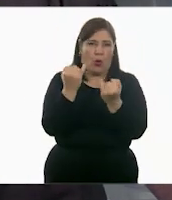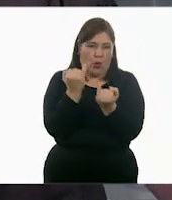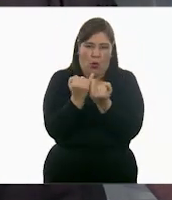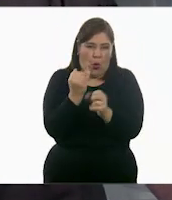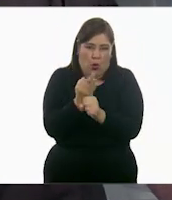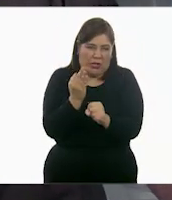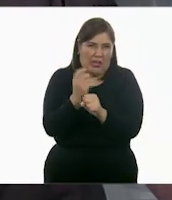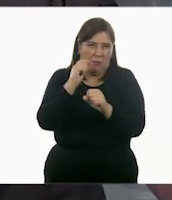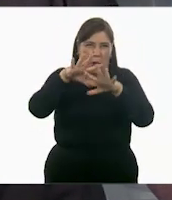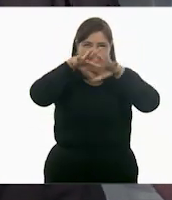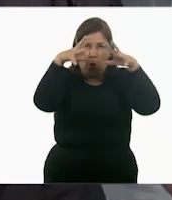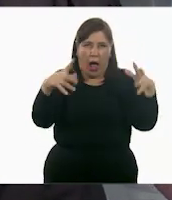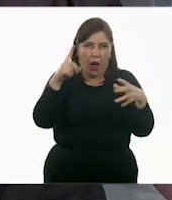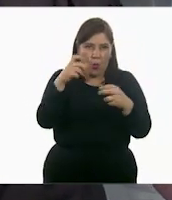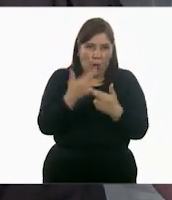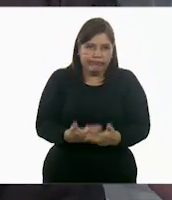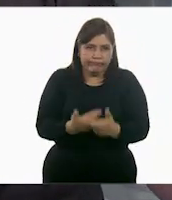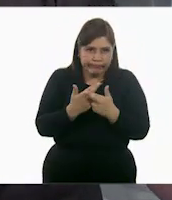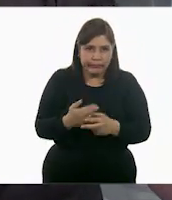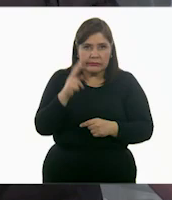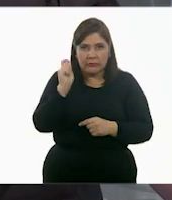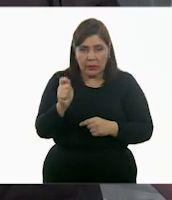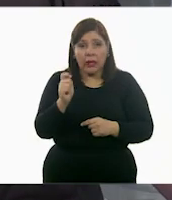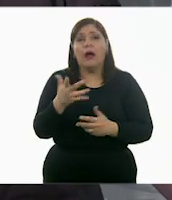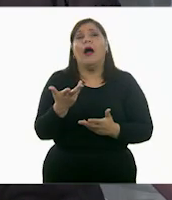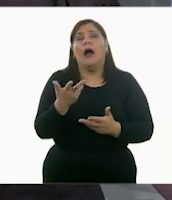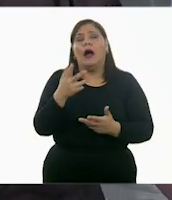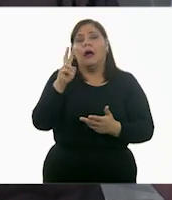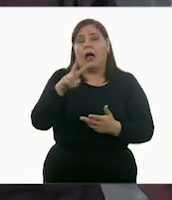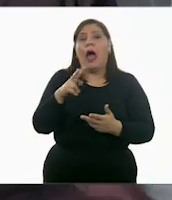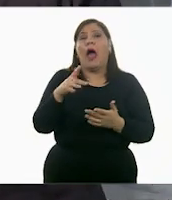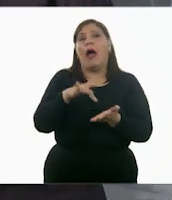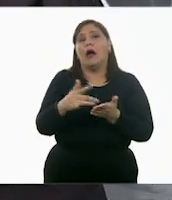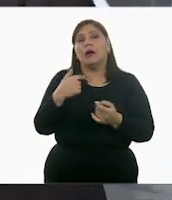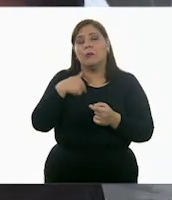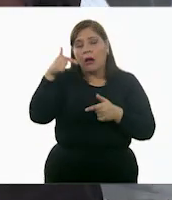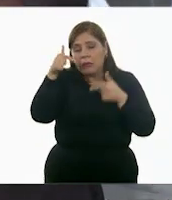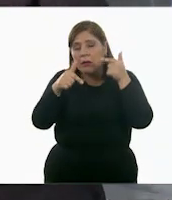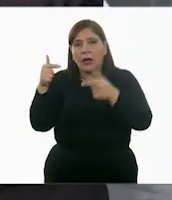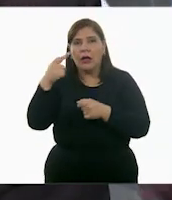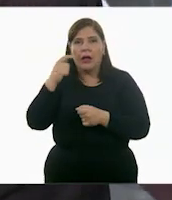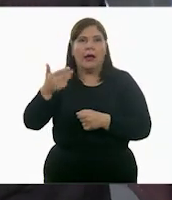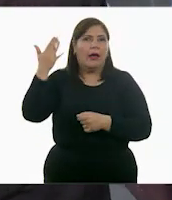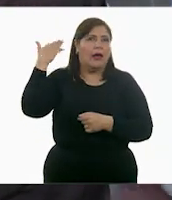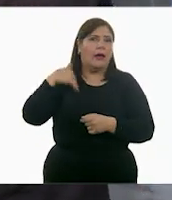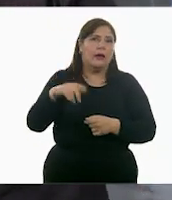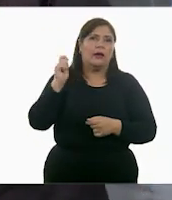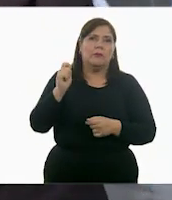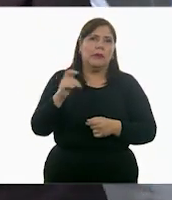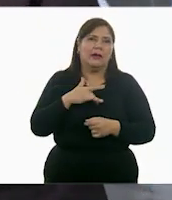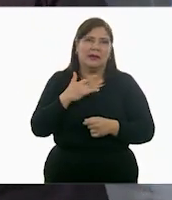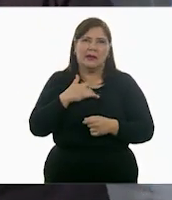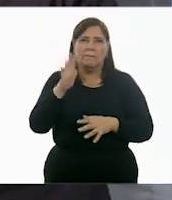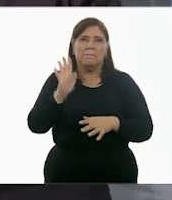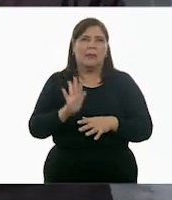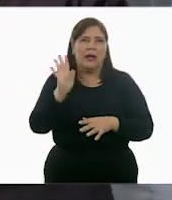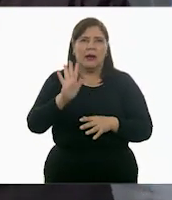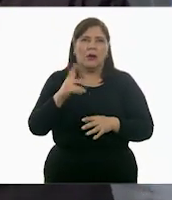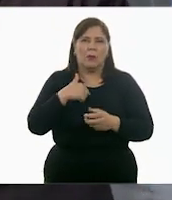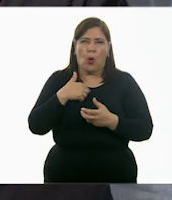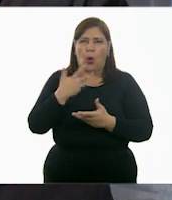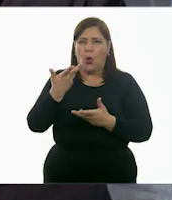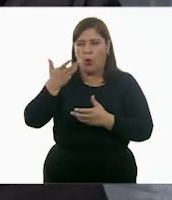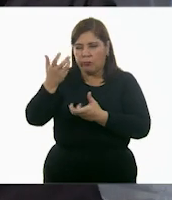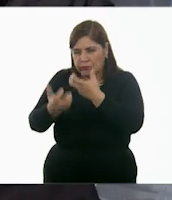esto facilitó que empezaran a ocurrir descubrimientos, desde los primeros que tenían que ver con algo que parecían hogueras dentro de una